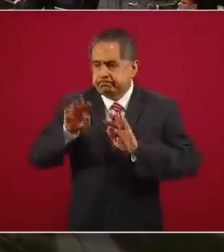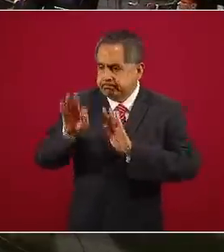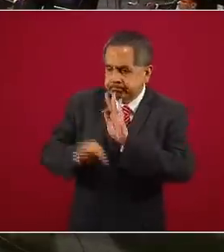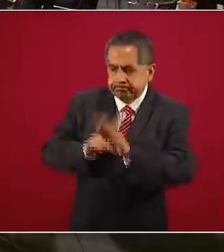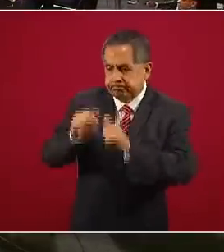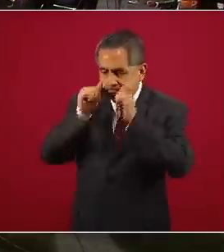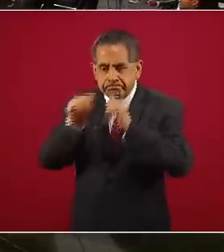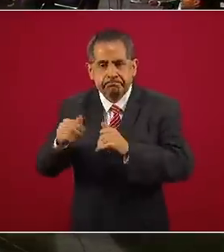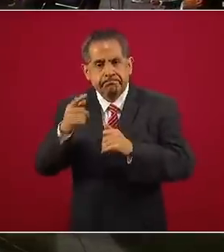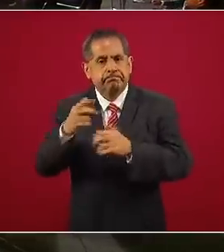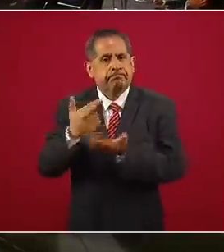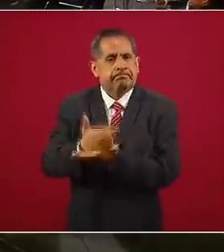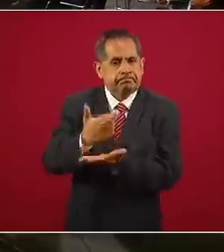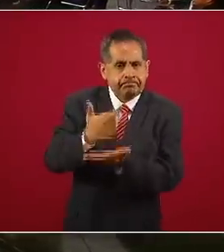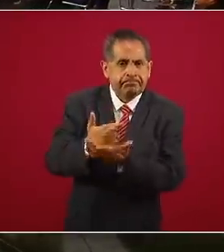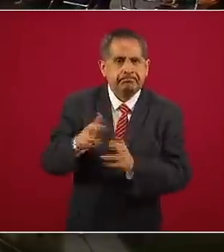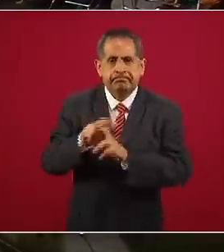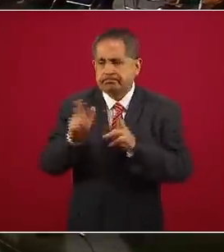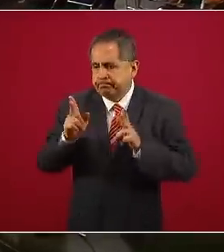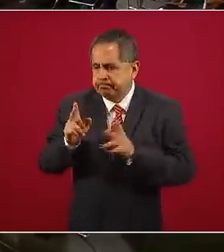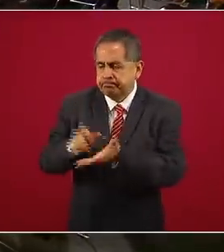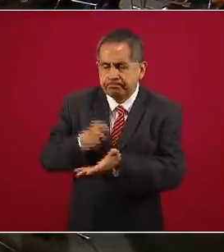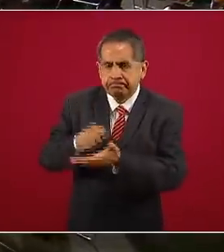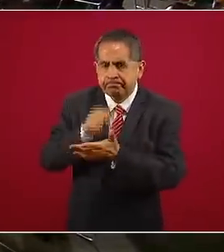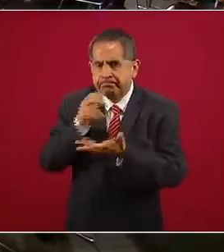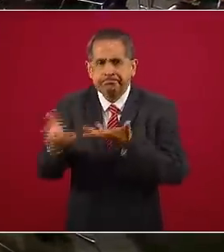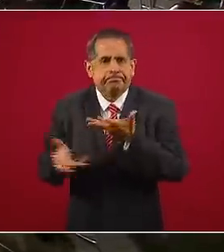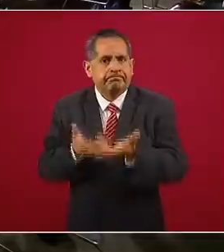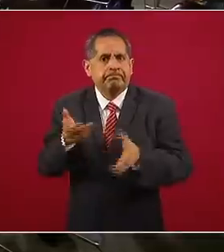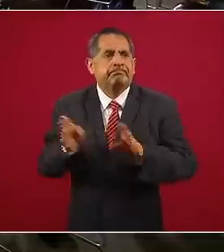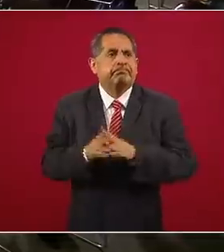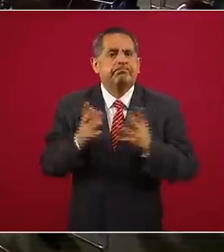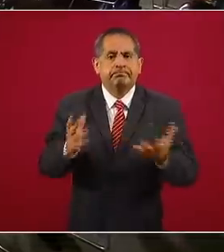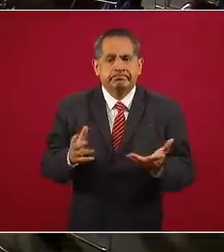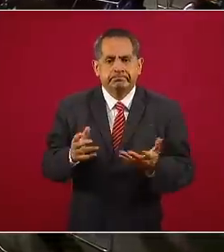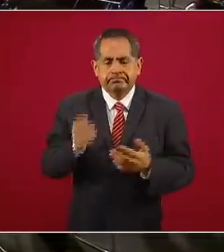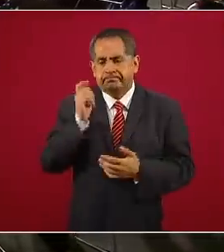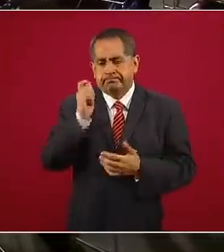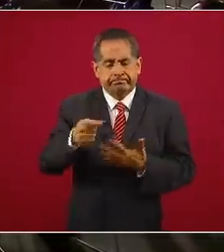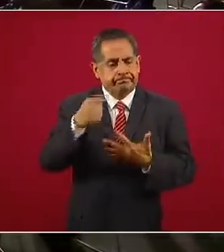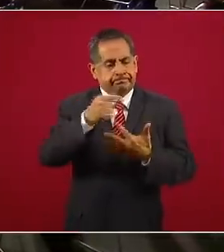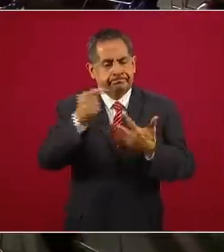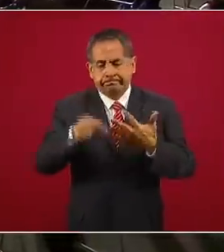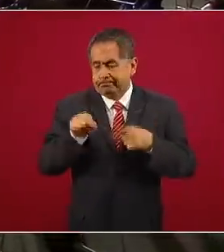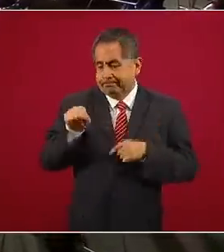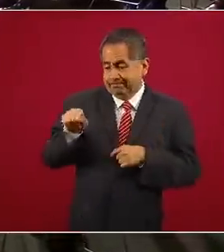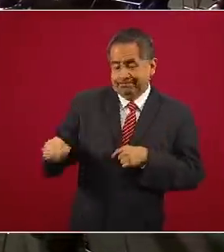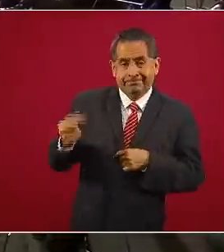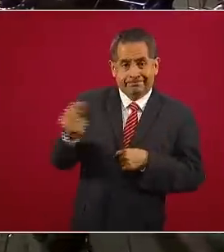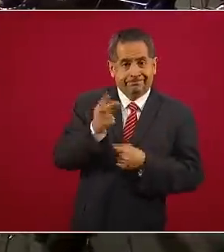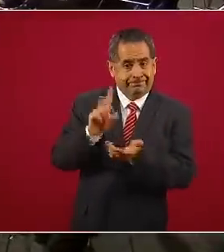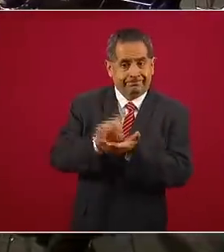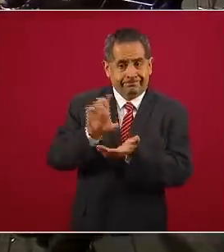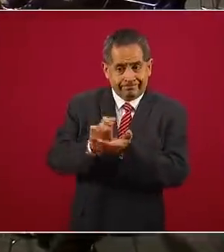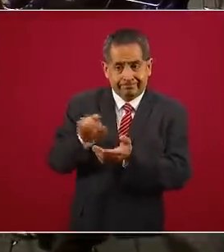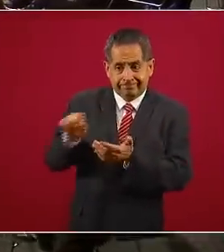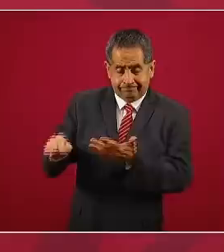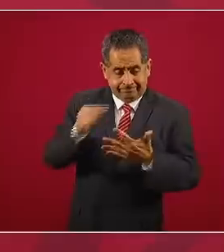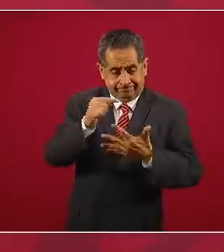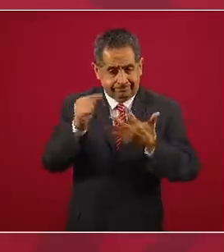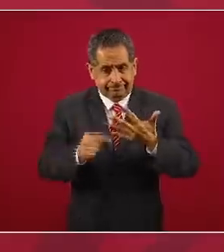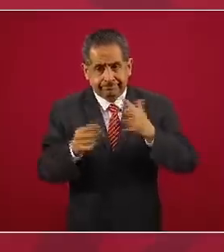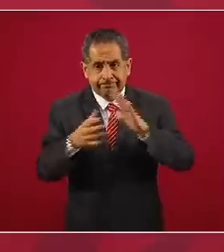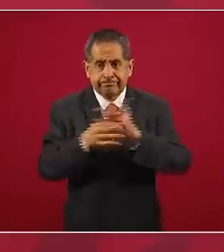sin una rehabilitación decidimos transformar todos los contenidos que requiere un niño con discapacidad en